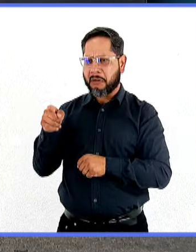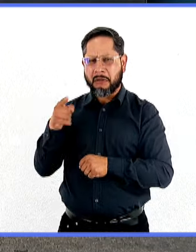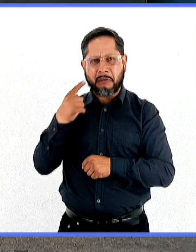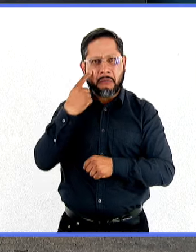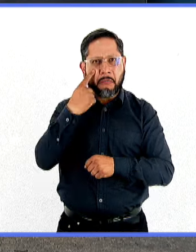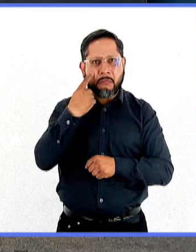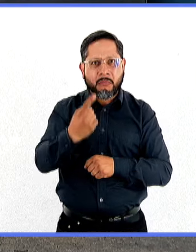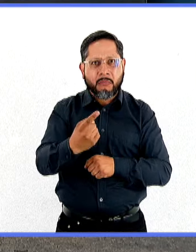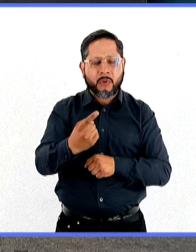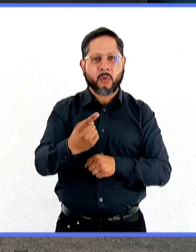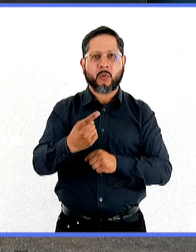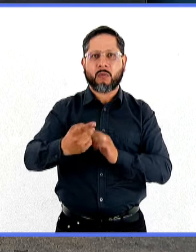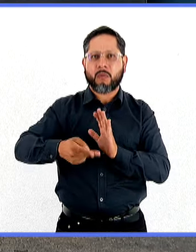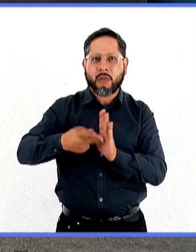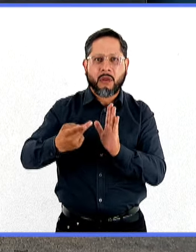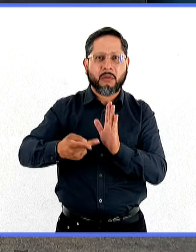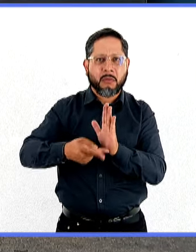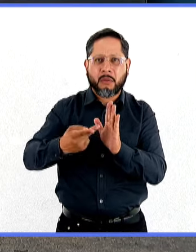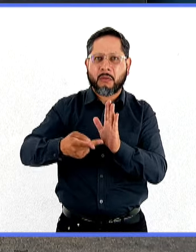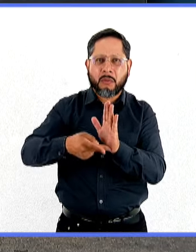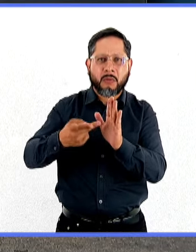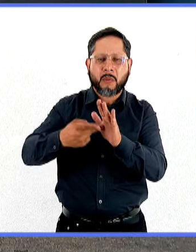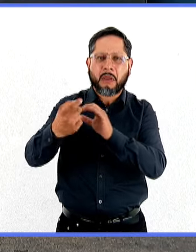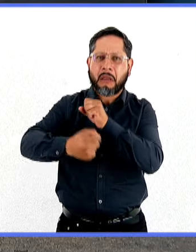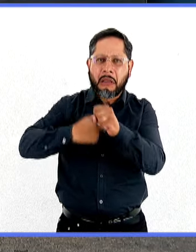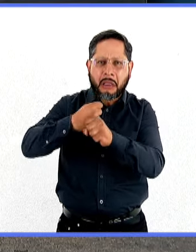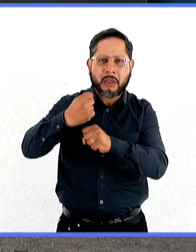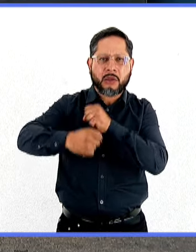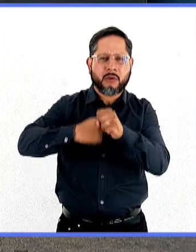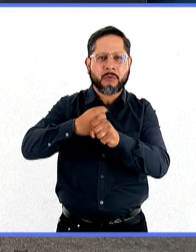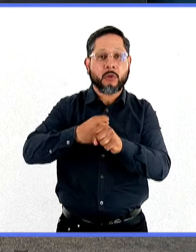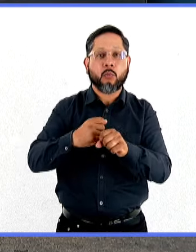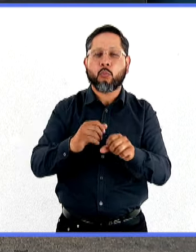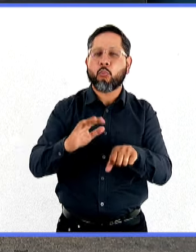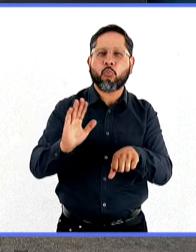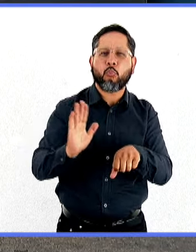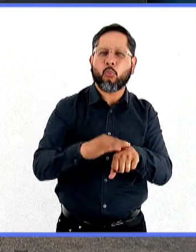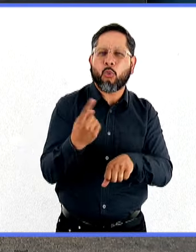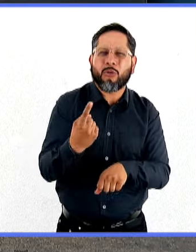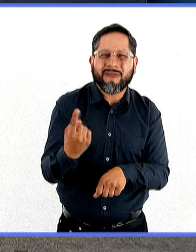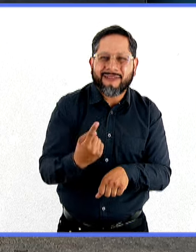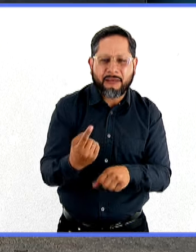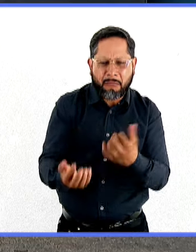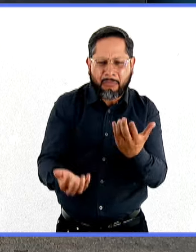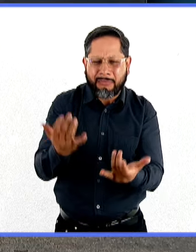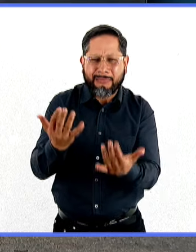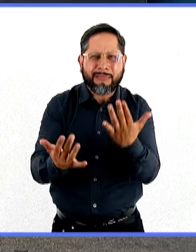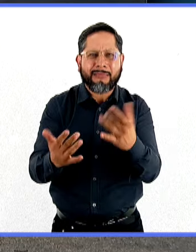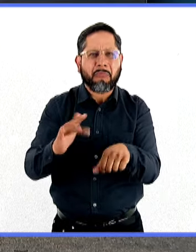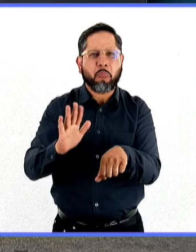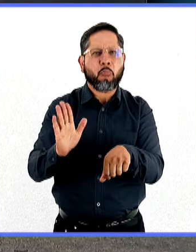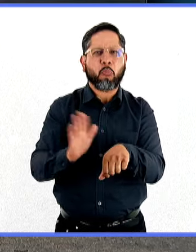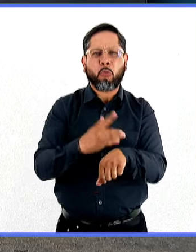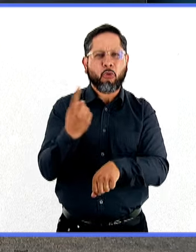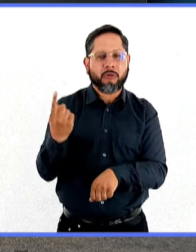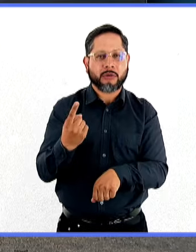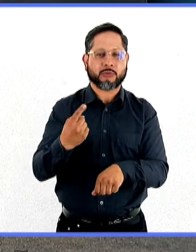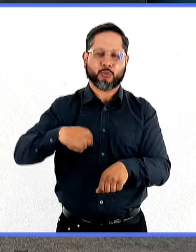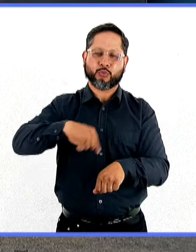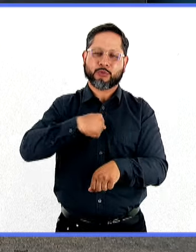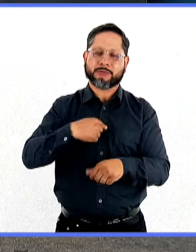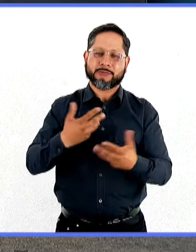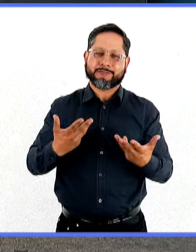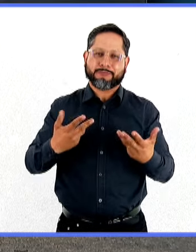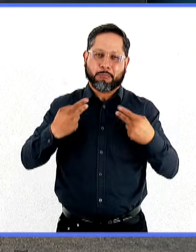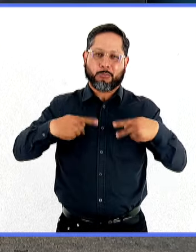que se se repite de forma periódica pero hablemos de las causas eso es importante porque ahí pues los seres humanos tenemos un poquito que ver